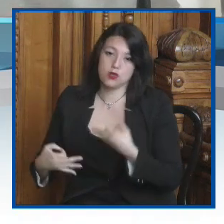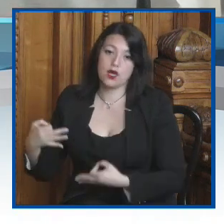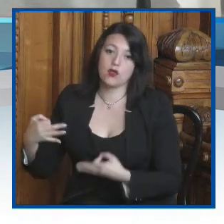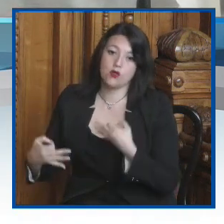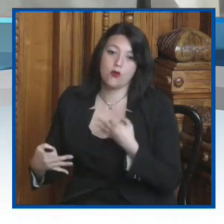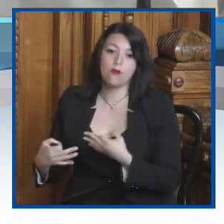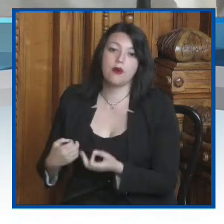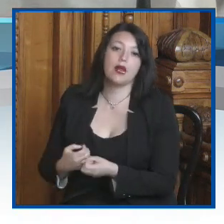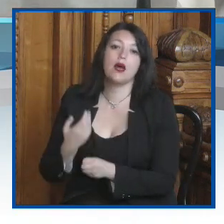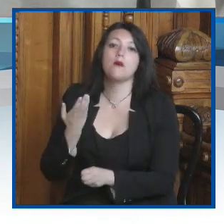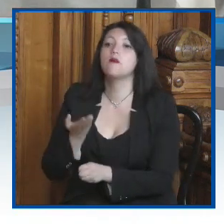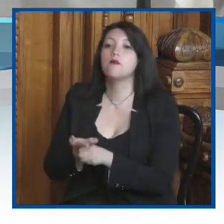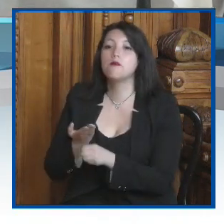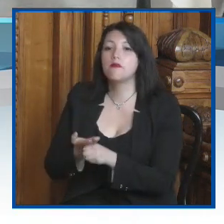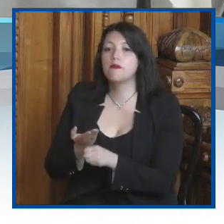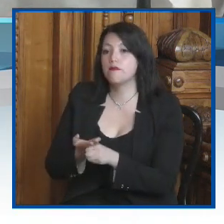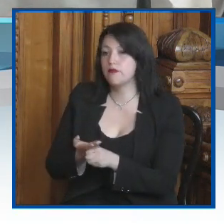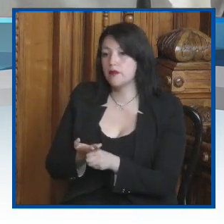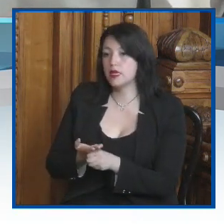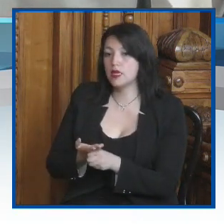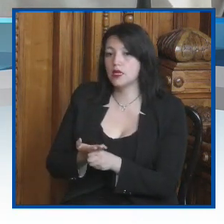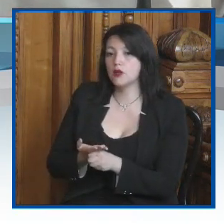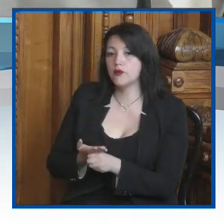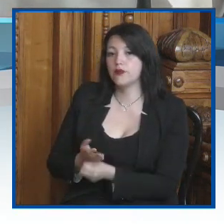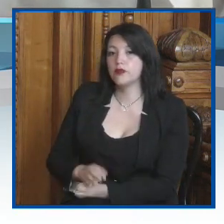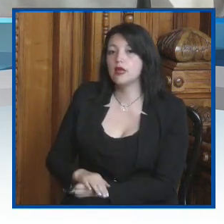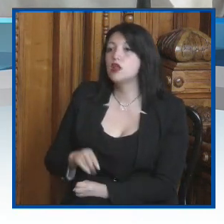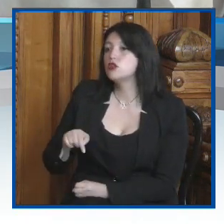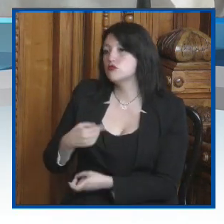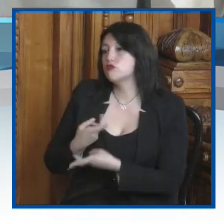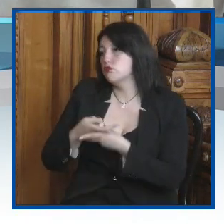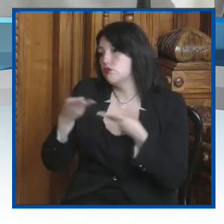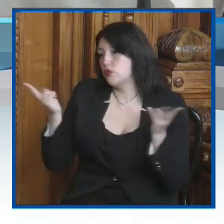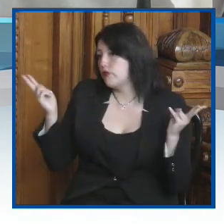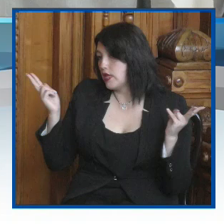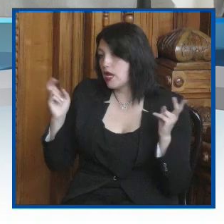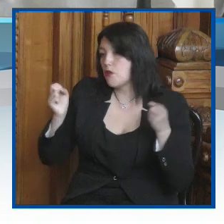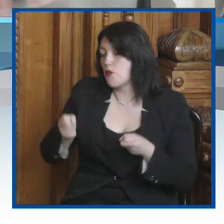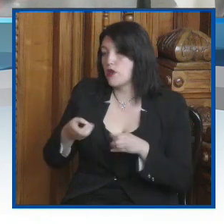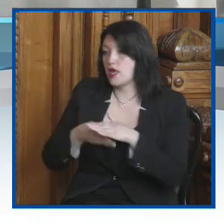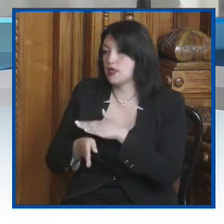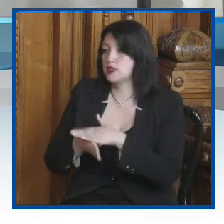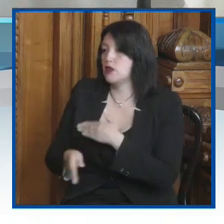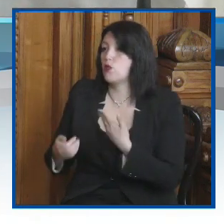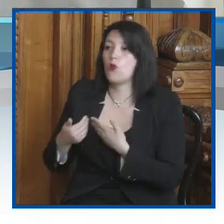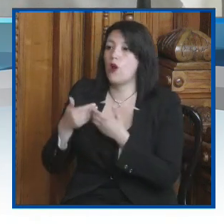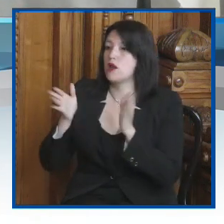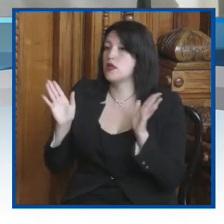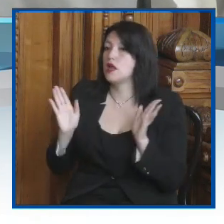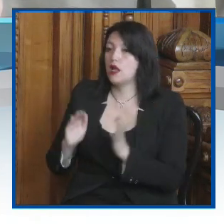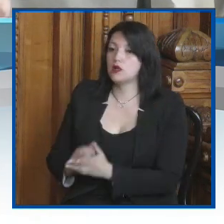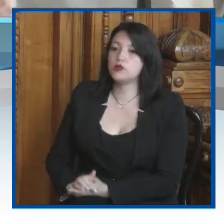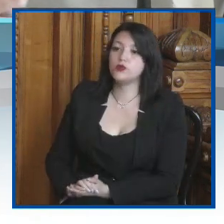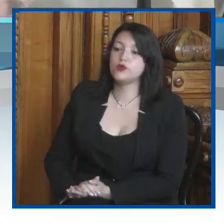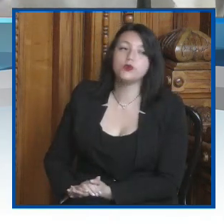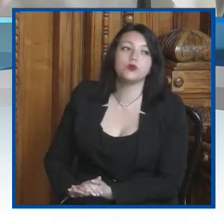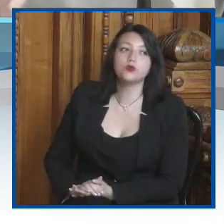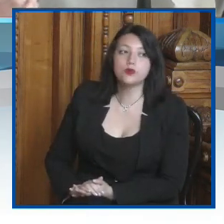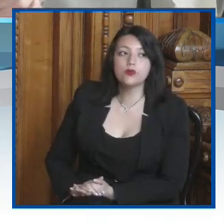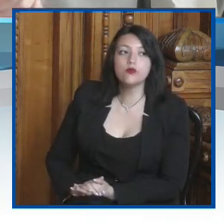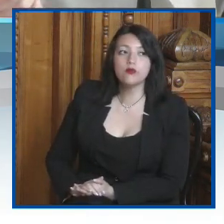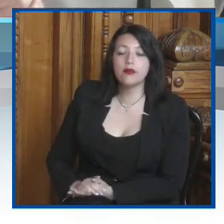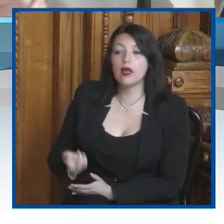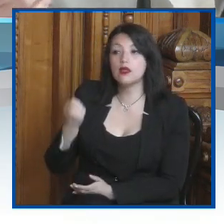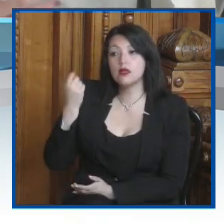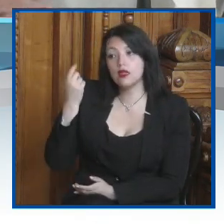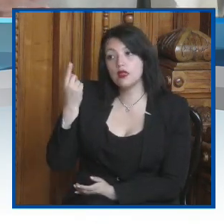para pedir una sentencia o una resolución, porque obviamente estas decisiones son públicas y cualquiera puede acceder. Entonces, poniéndola a disposición,